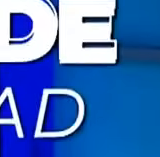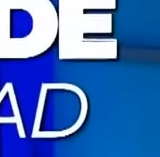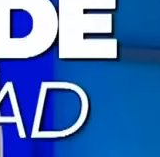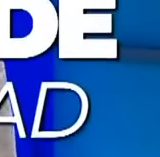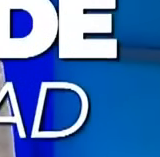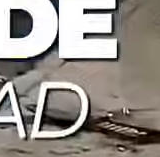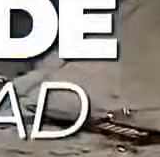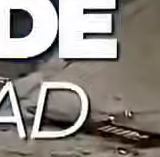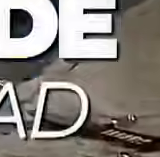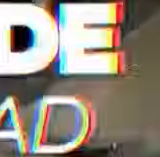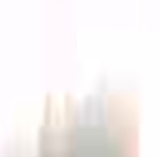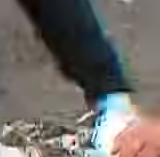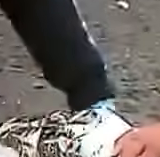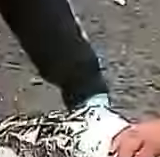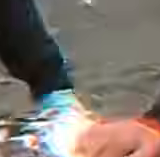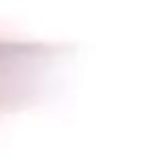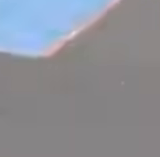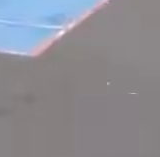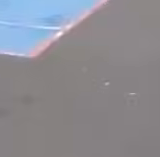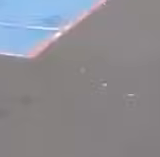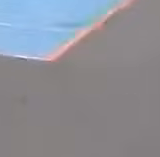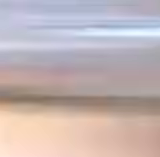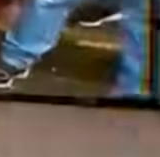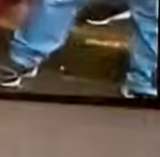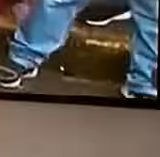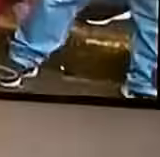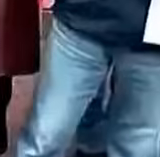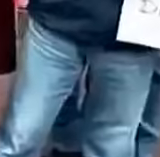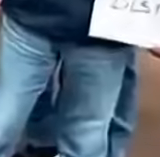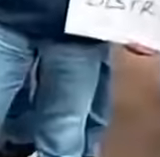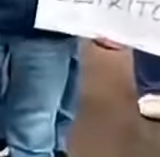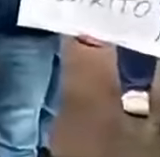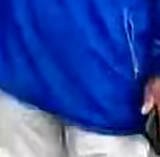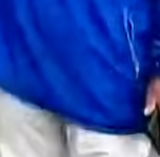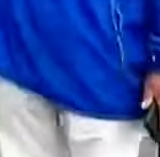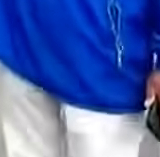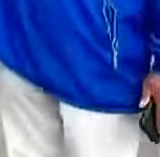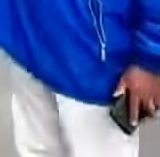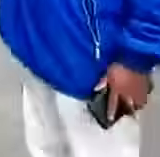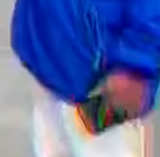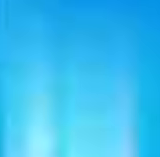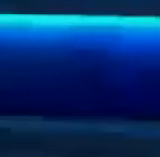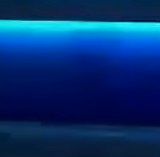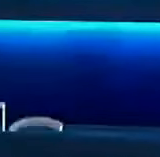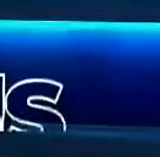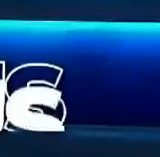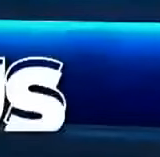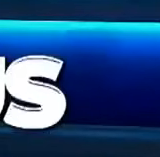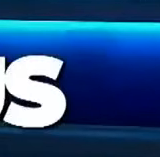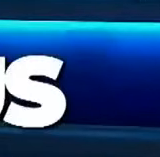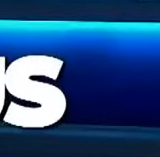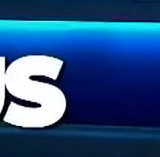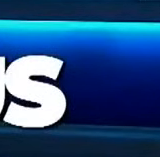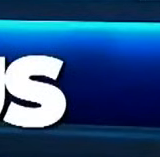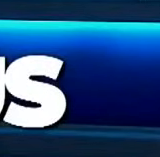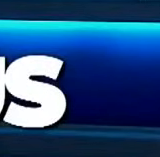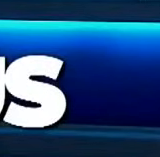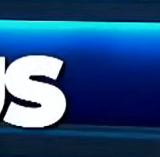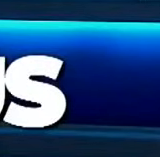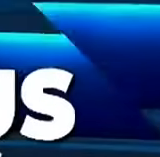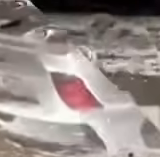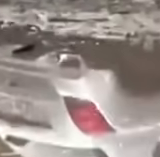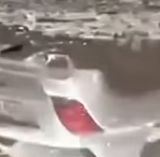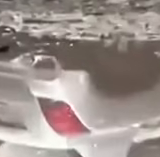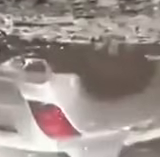Estamos donde está la comunidad. Sus denuncias son muy importantes y gracias a sus reportes estamos